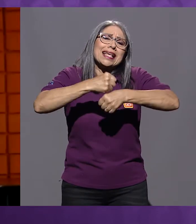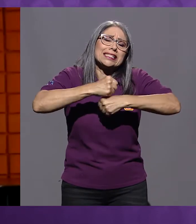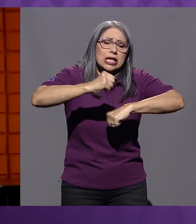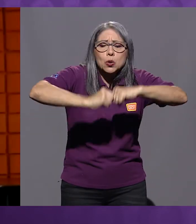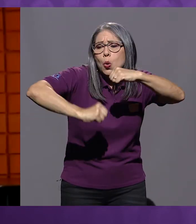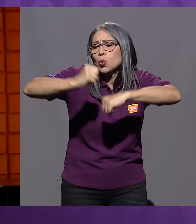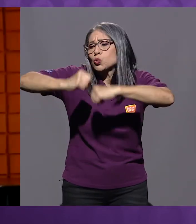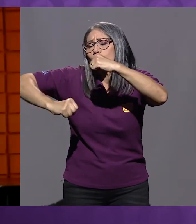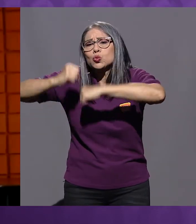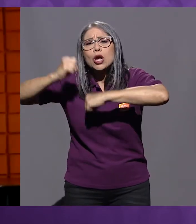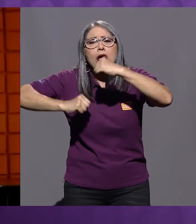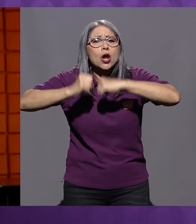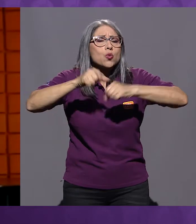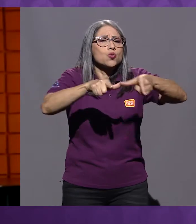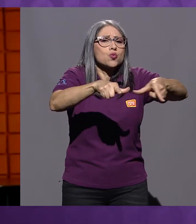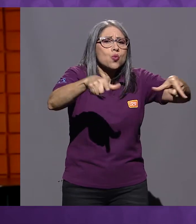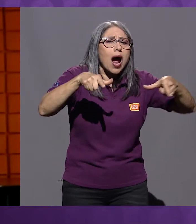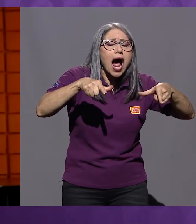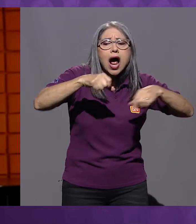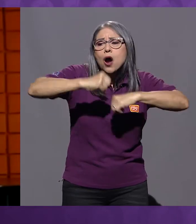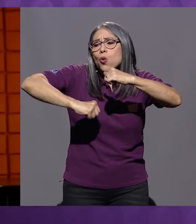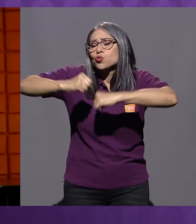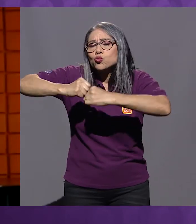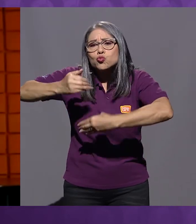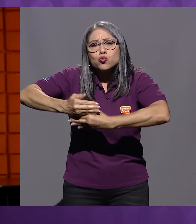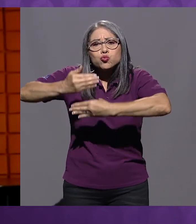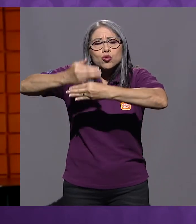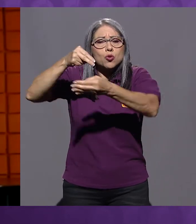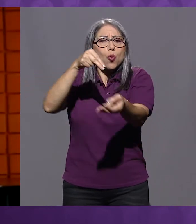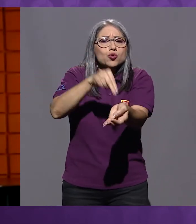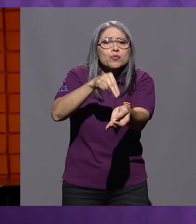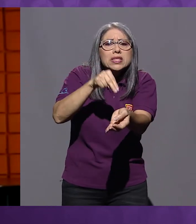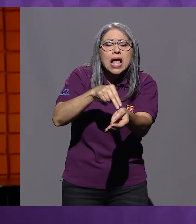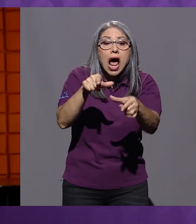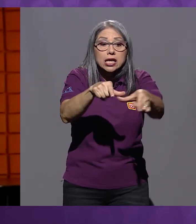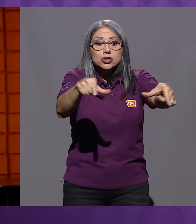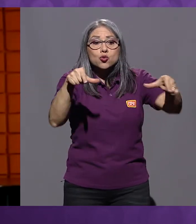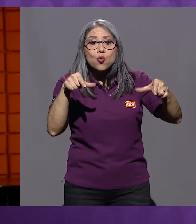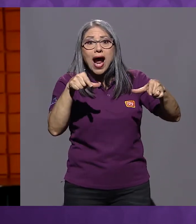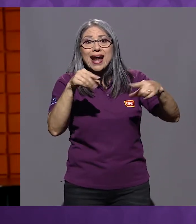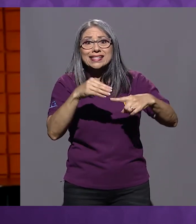grandes hospitales, y ahí se